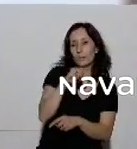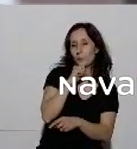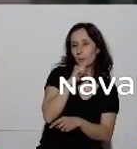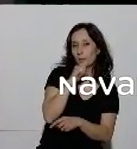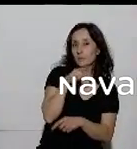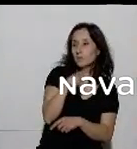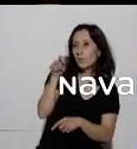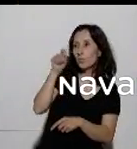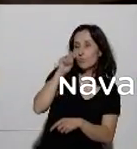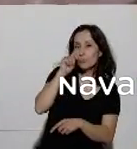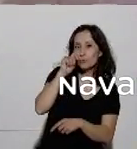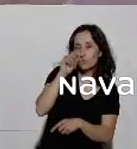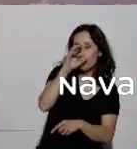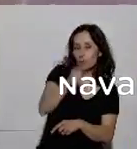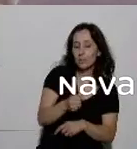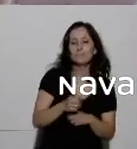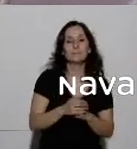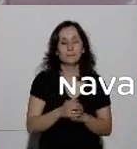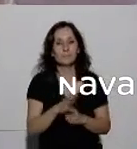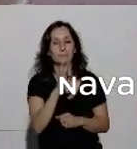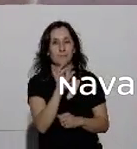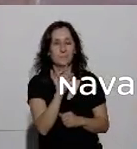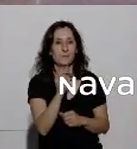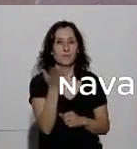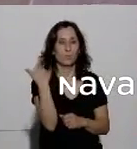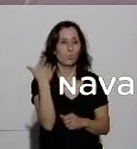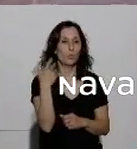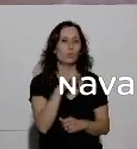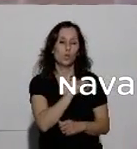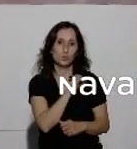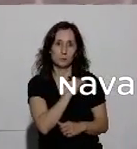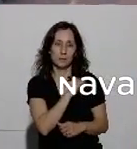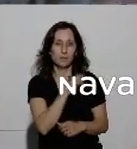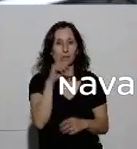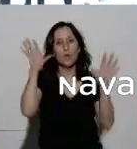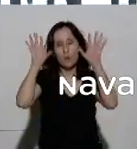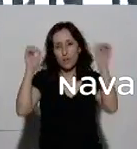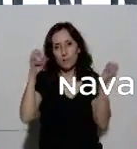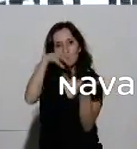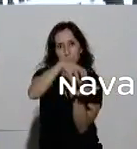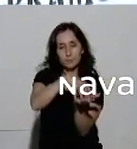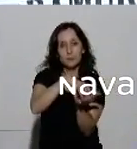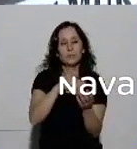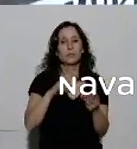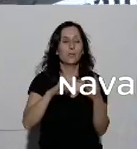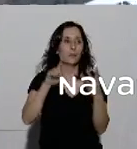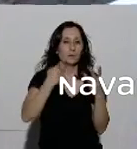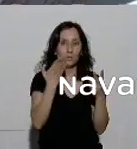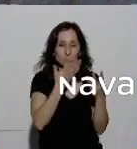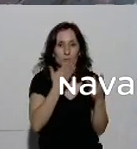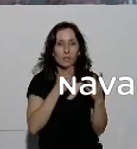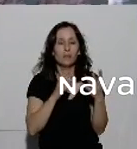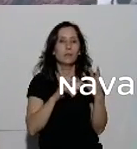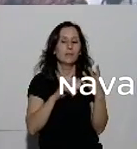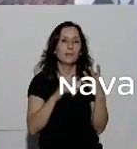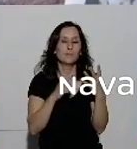en el Museo de las Brujas. Sí, este edificio ha sido un hospital, fue también cuartel de la Guardia Civil, fue la escuela a la que han